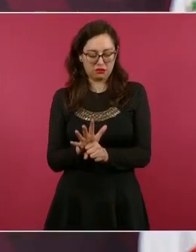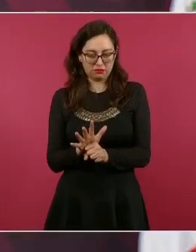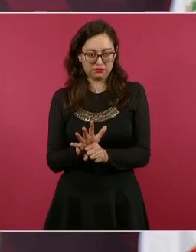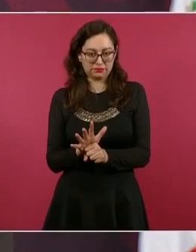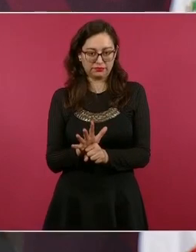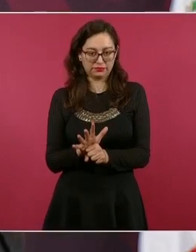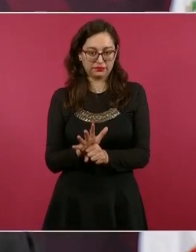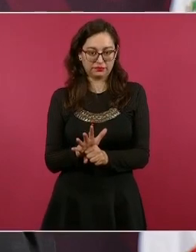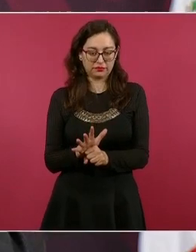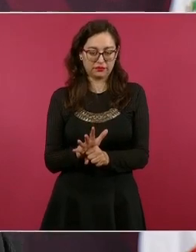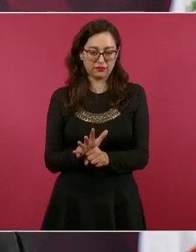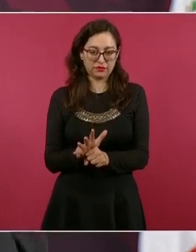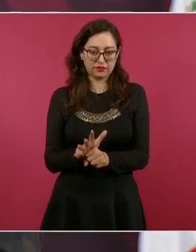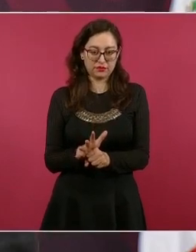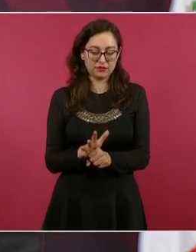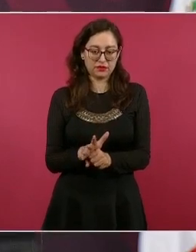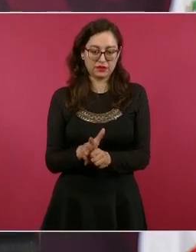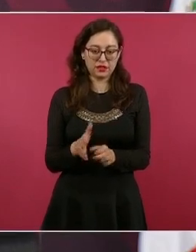de